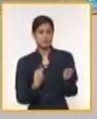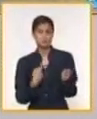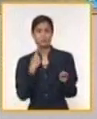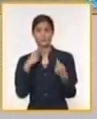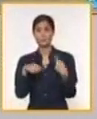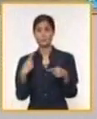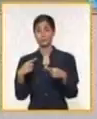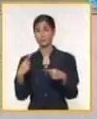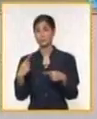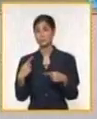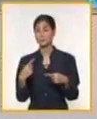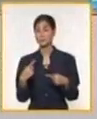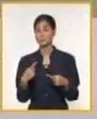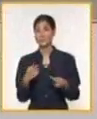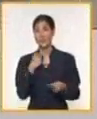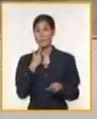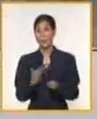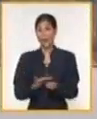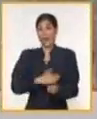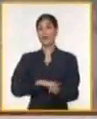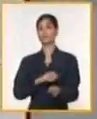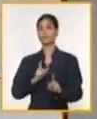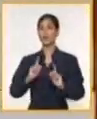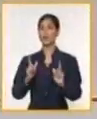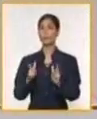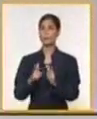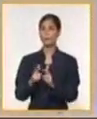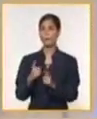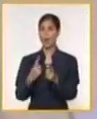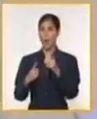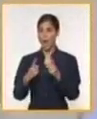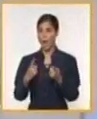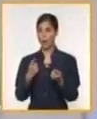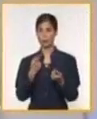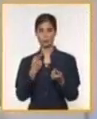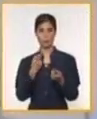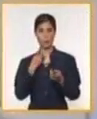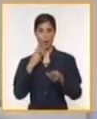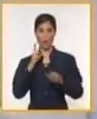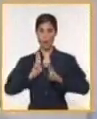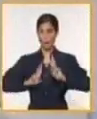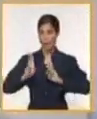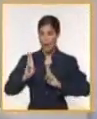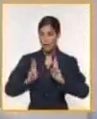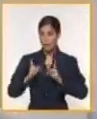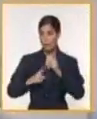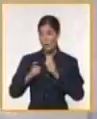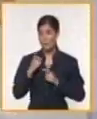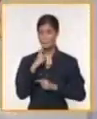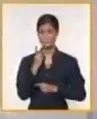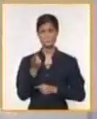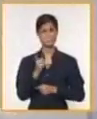ha habido un tratado de paz, ni ha habido ni siquiera un armisticio, no se ha negociado con nadie.